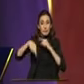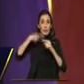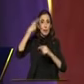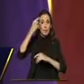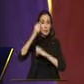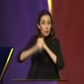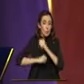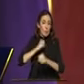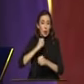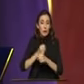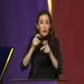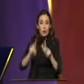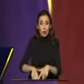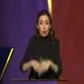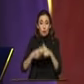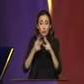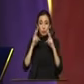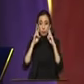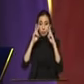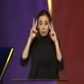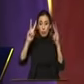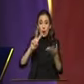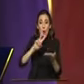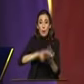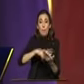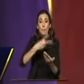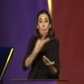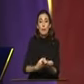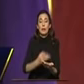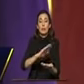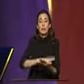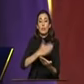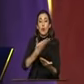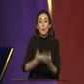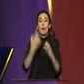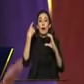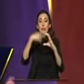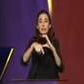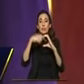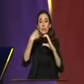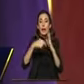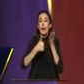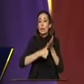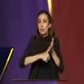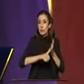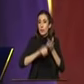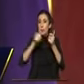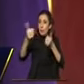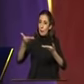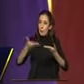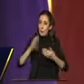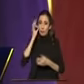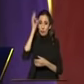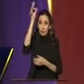en marcha el nuevo sistema de emisión de pasaporte biométrico y cédula electrónica. Bienvenidos al